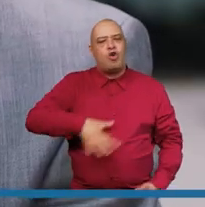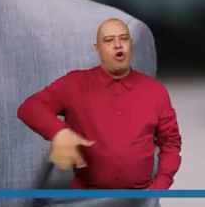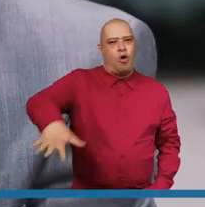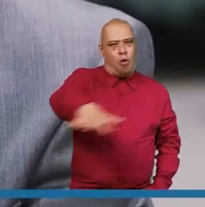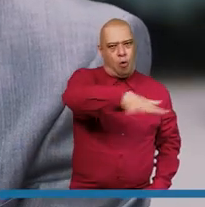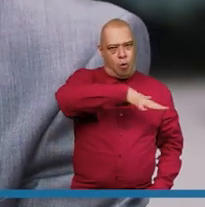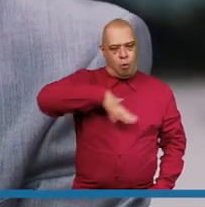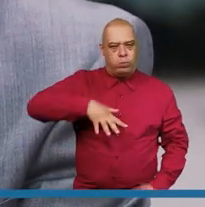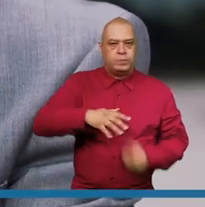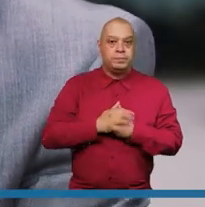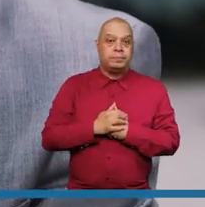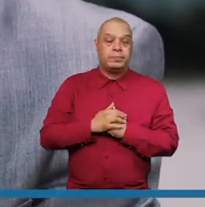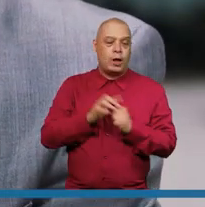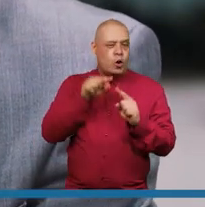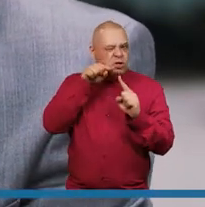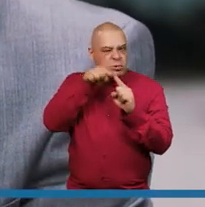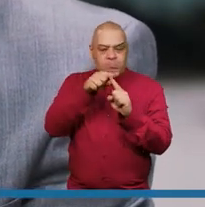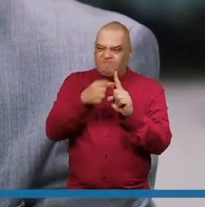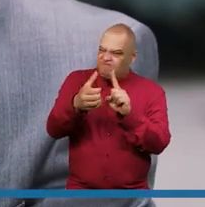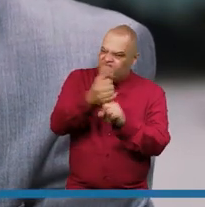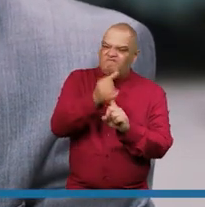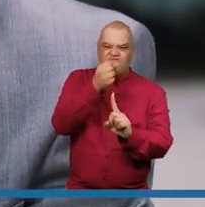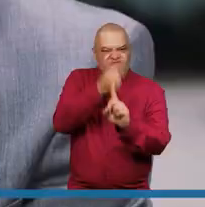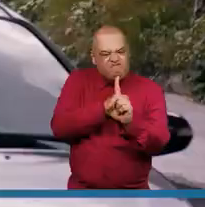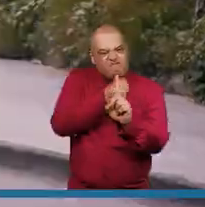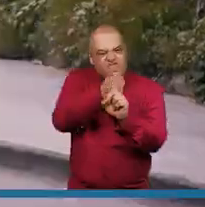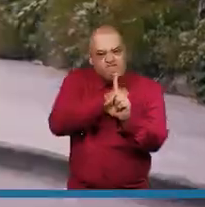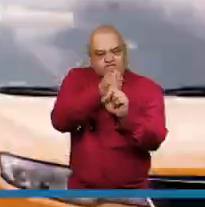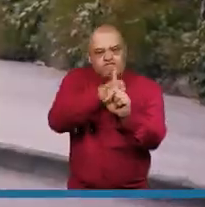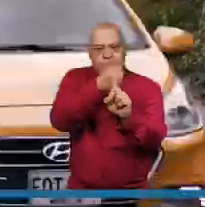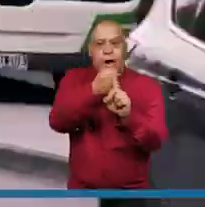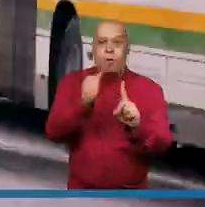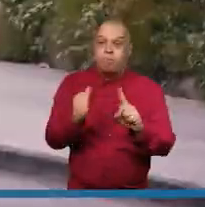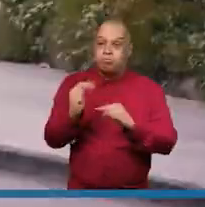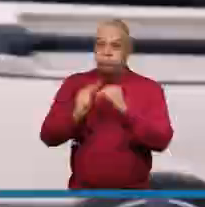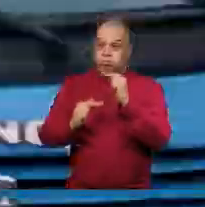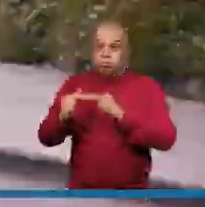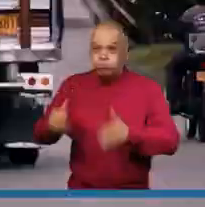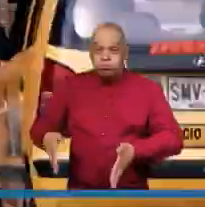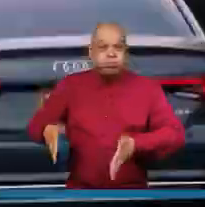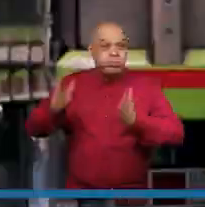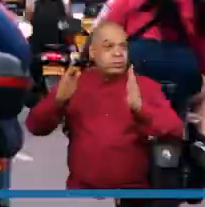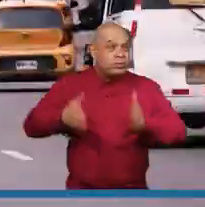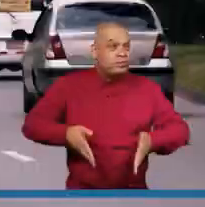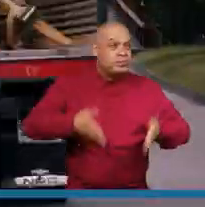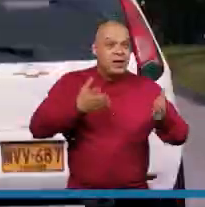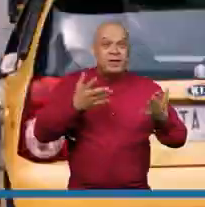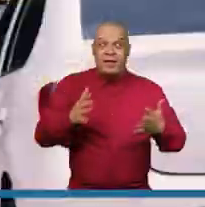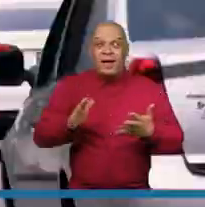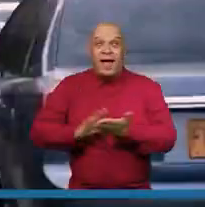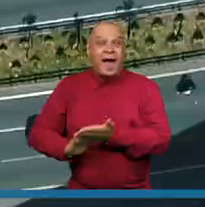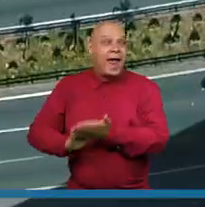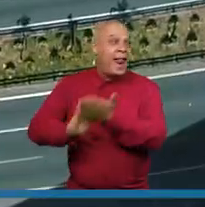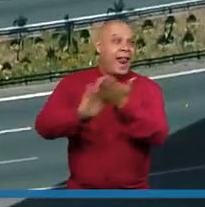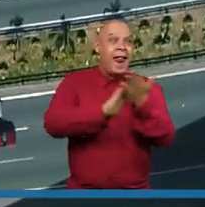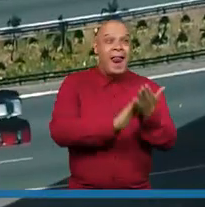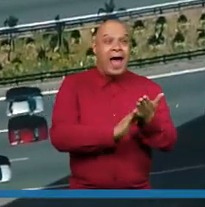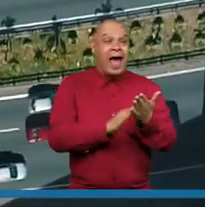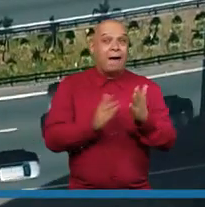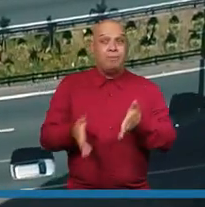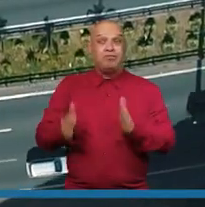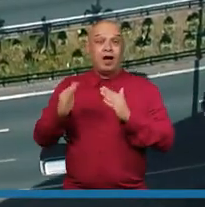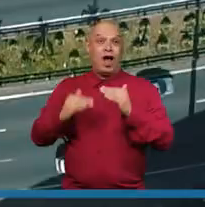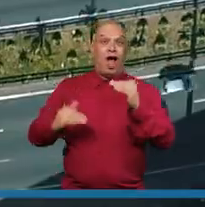un beneficio extendido en todo el territorio. Ese creo que es el reto, porque no podemos pensar que las infraestructuras por sí solas